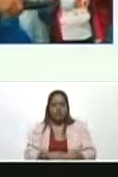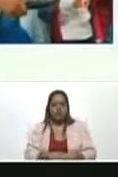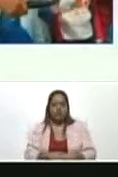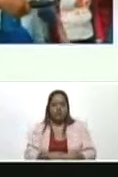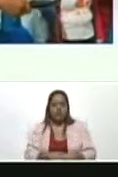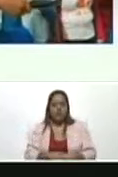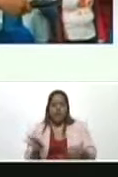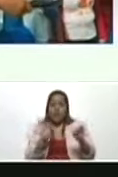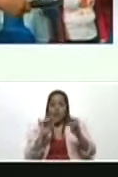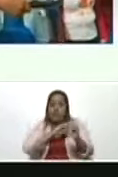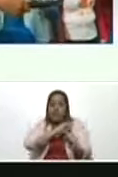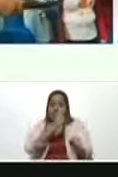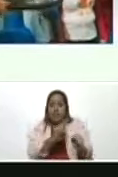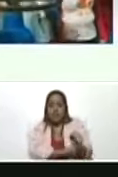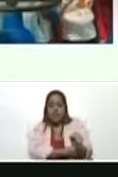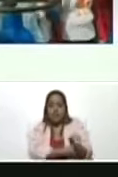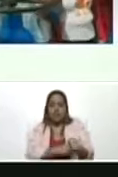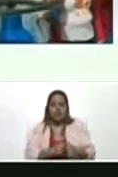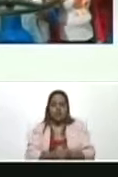sin fuerza,